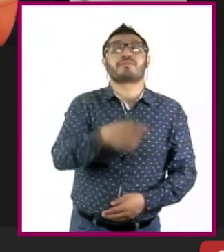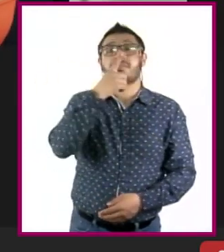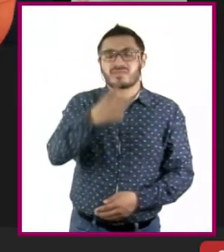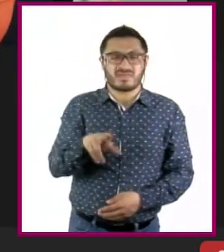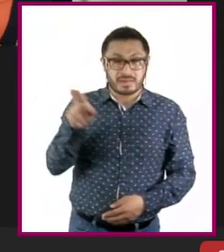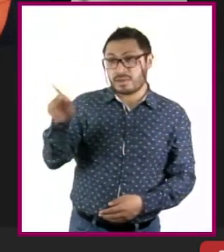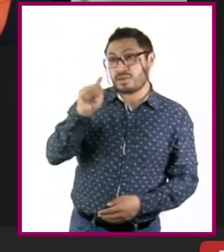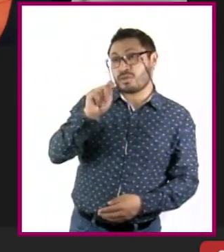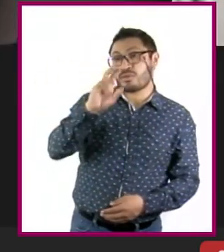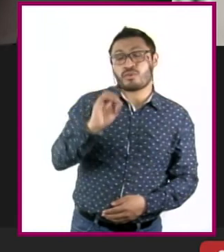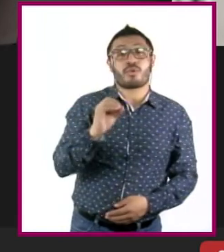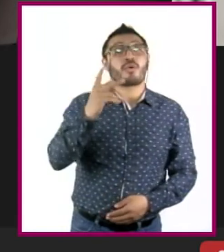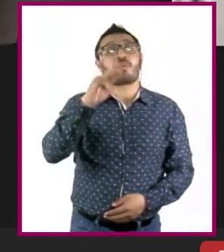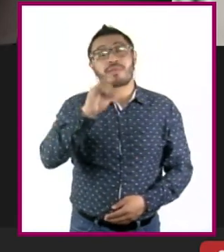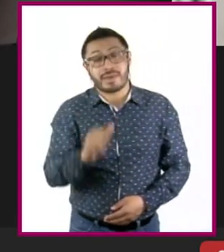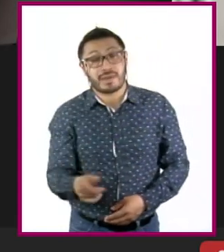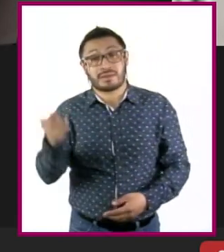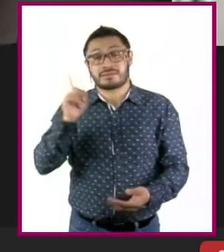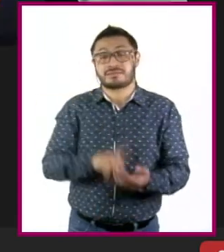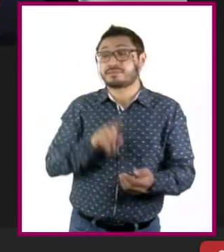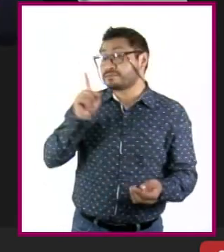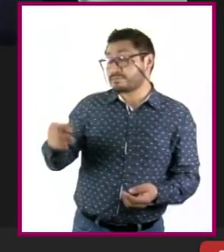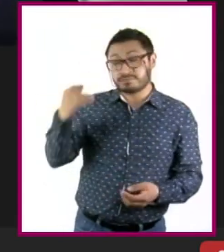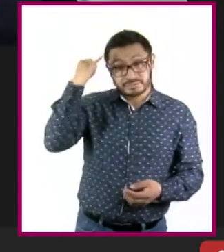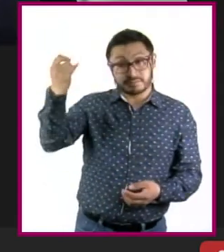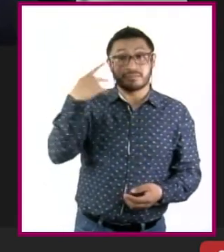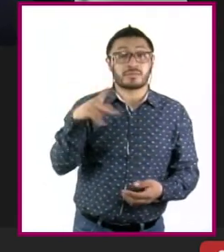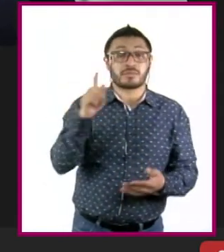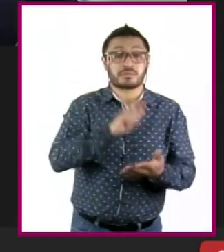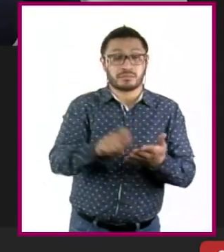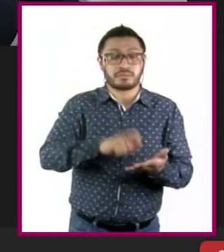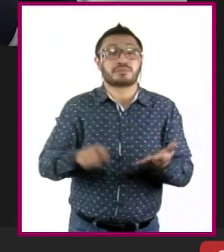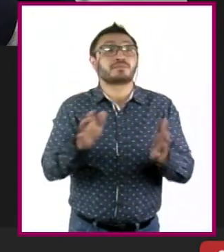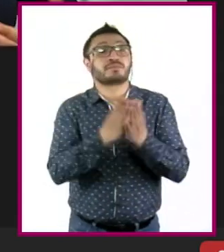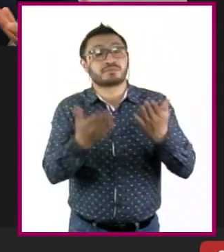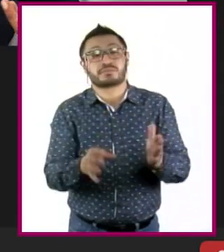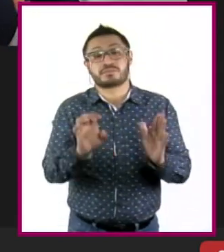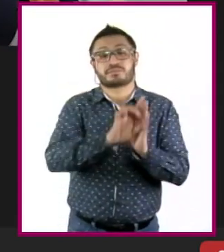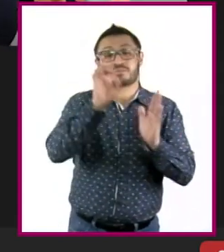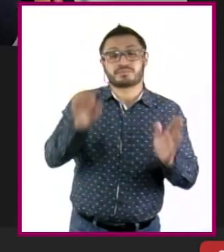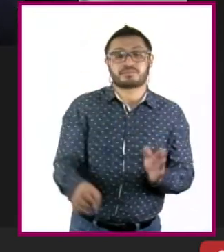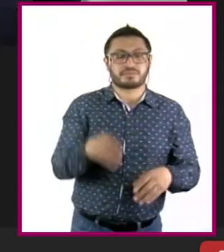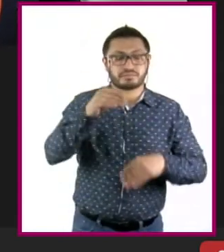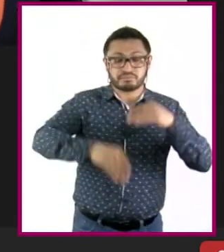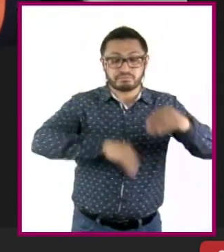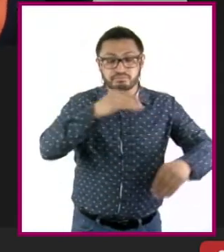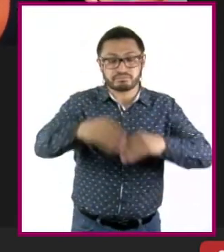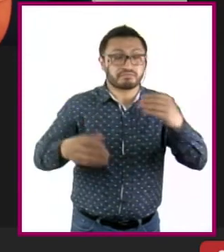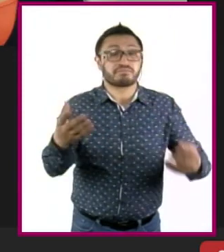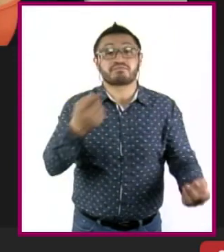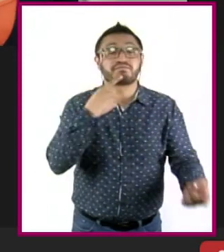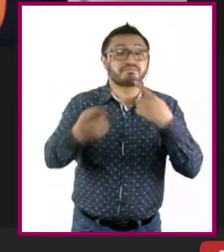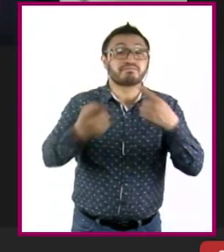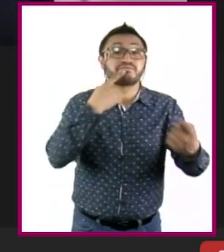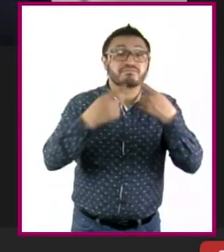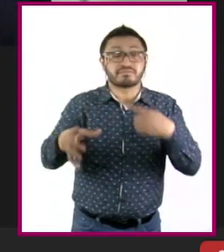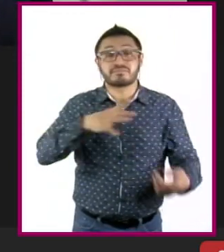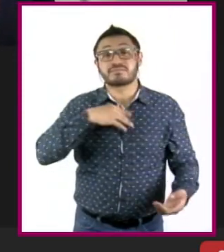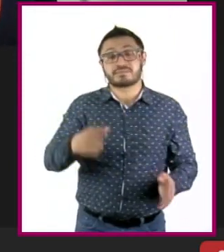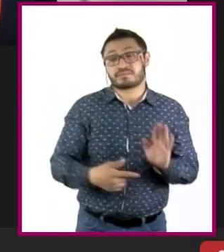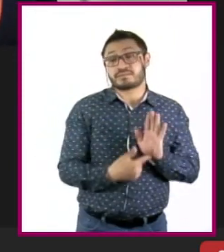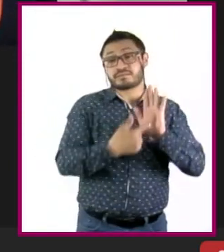utópico que presenta Emiliano en el cuento que está escribiendo. Un ejemplo de producción de discursos lo tenemos en